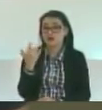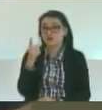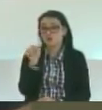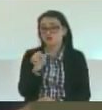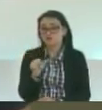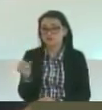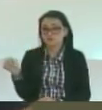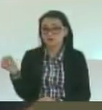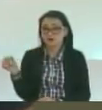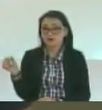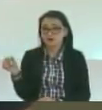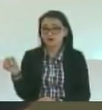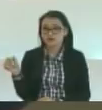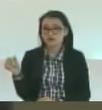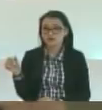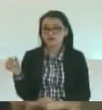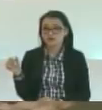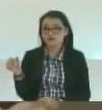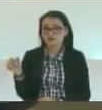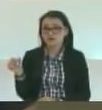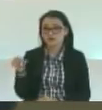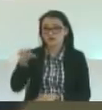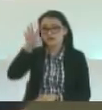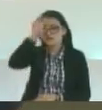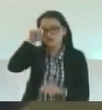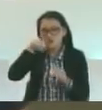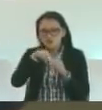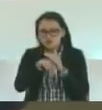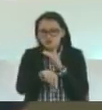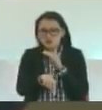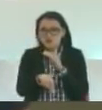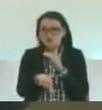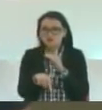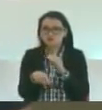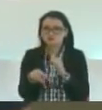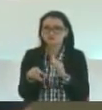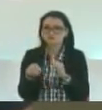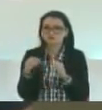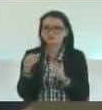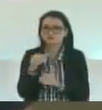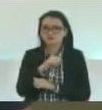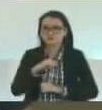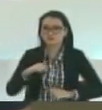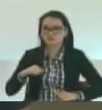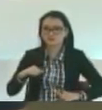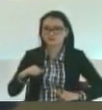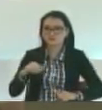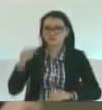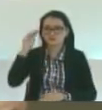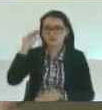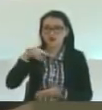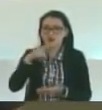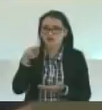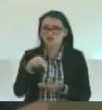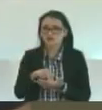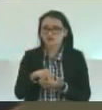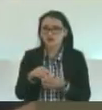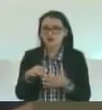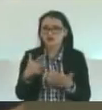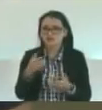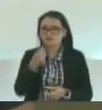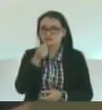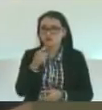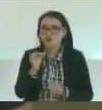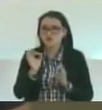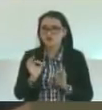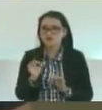semana en minas de Guasipati, presuntamente por la incursión del Ejército de Liberación Nacional. ¿Cuál es su pronunciamiento